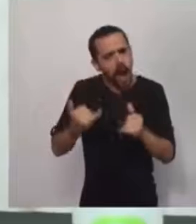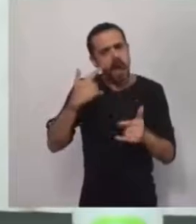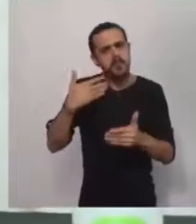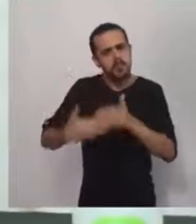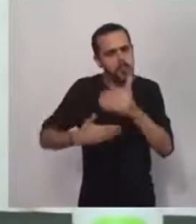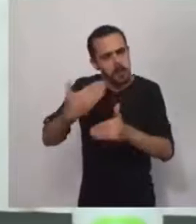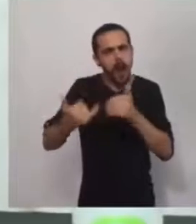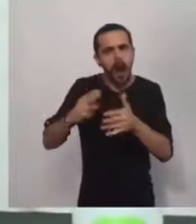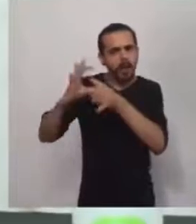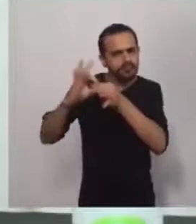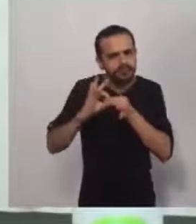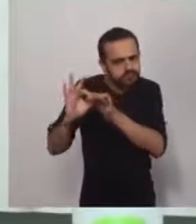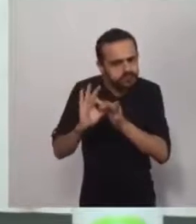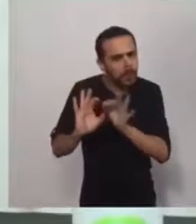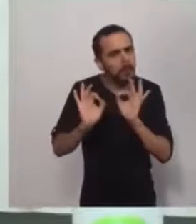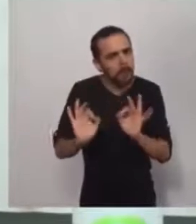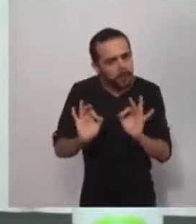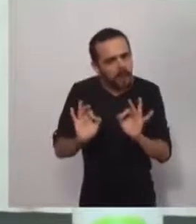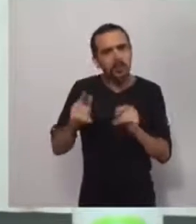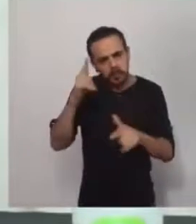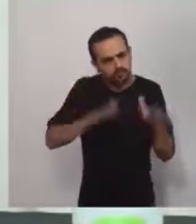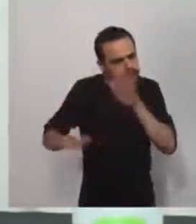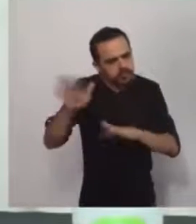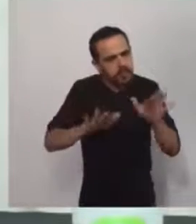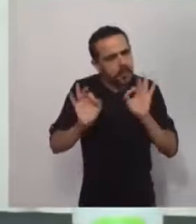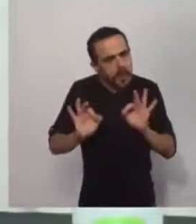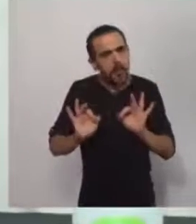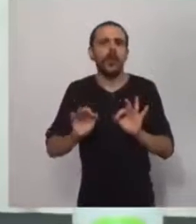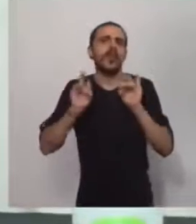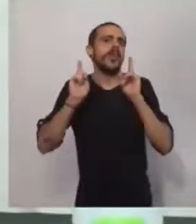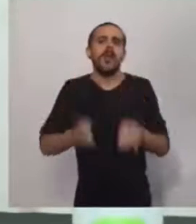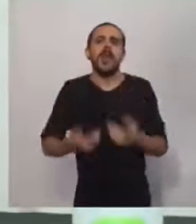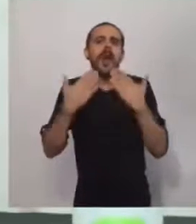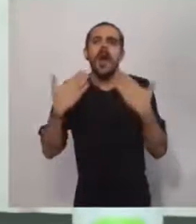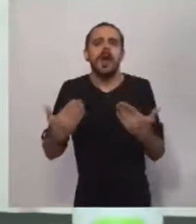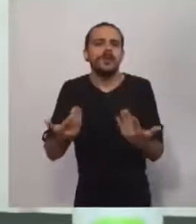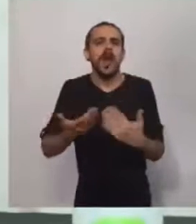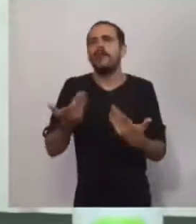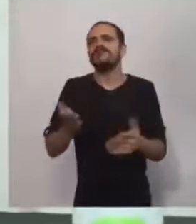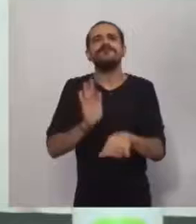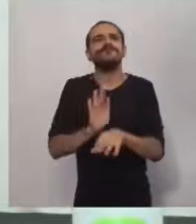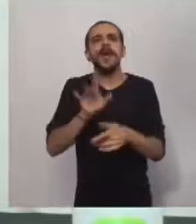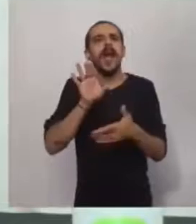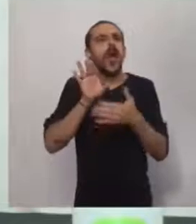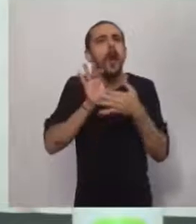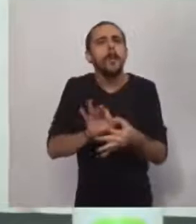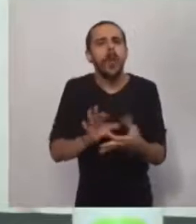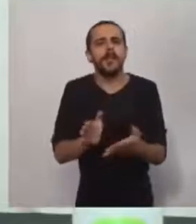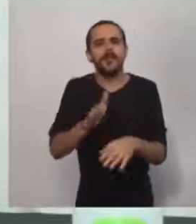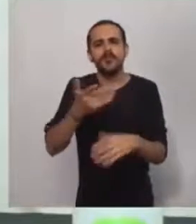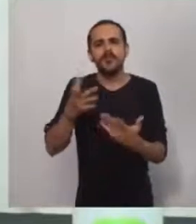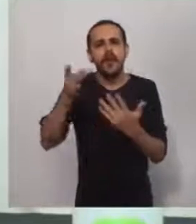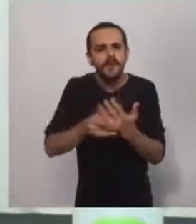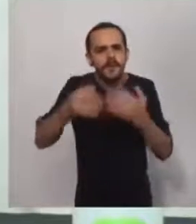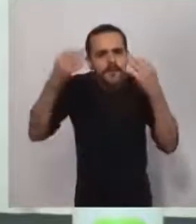es el resultado del compromiso de la sociedad de la gran responsabilidad y el compromiso de la sociedad